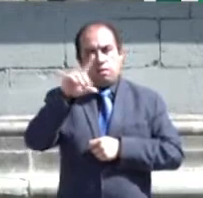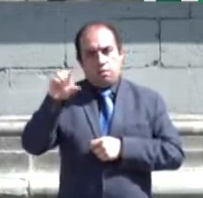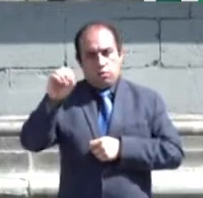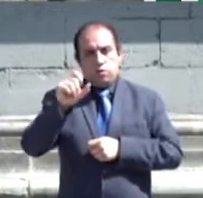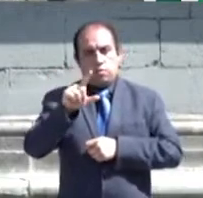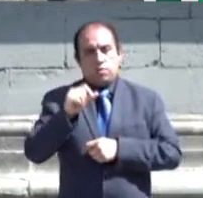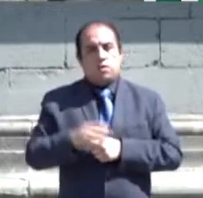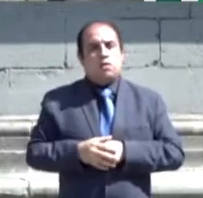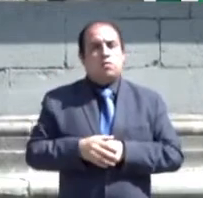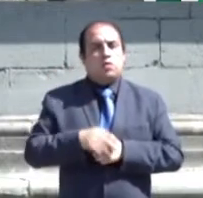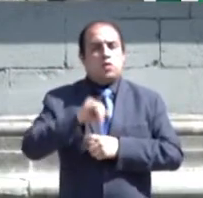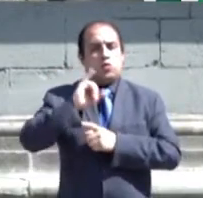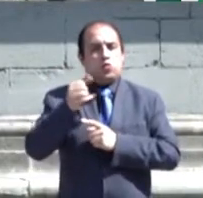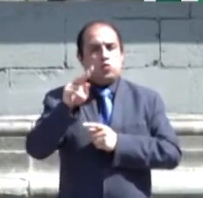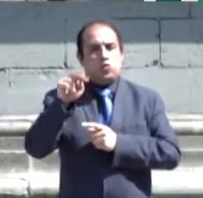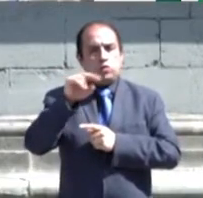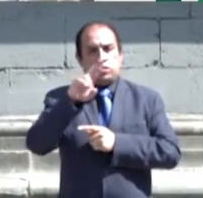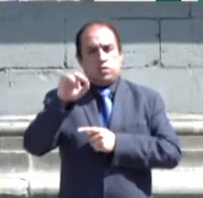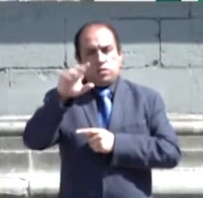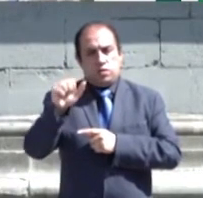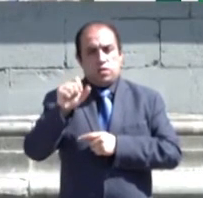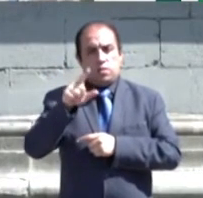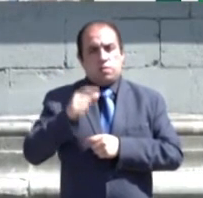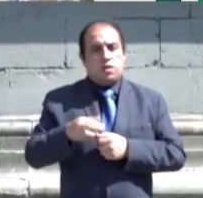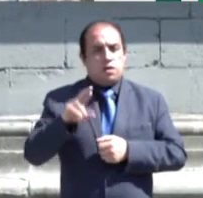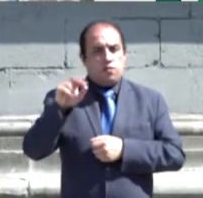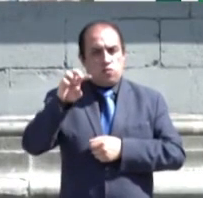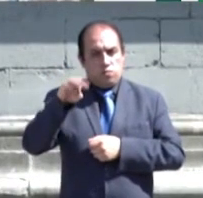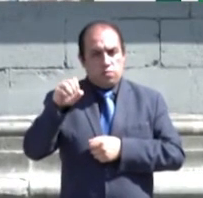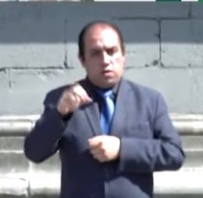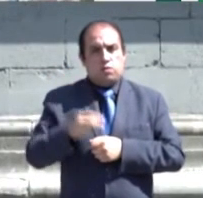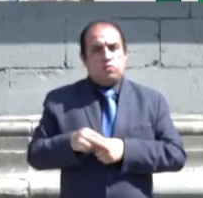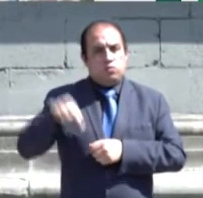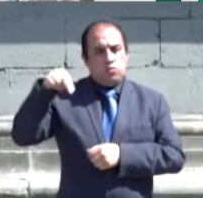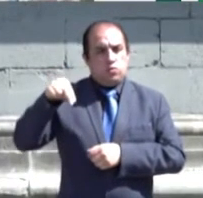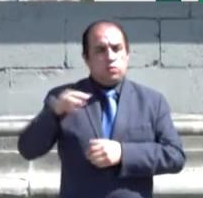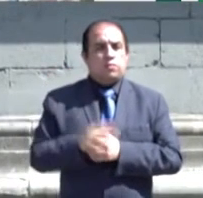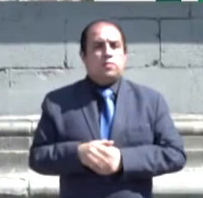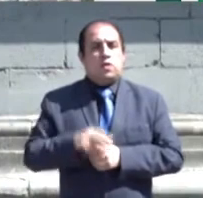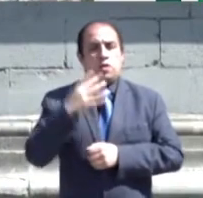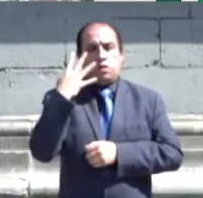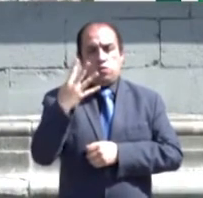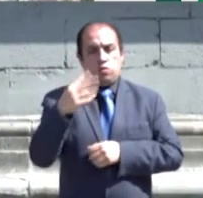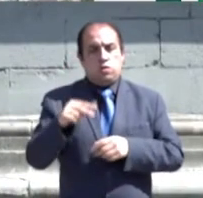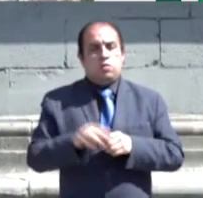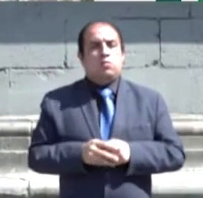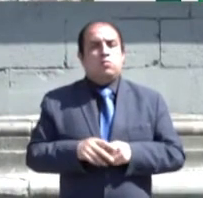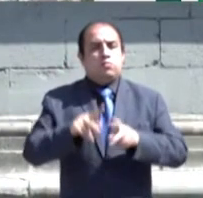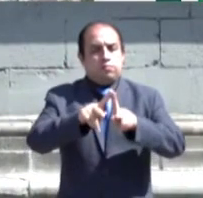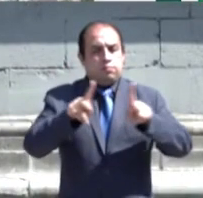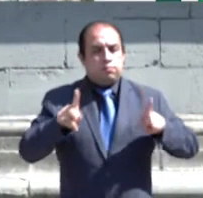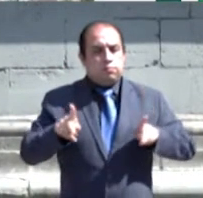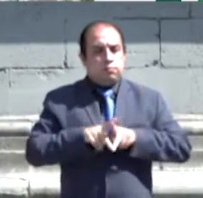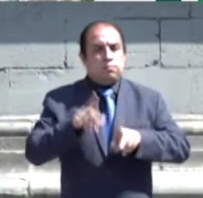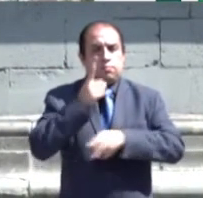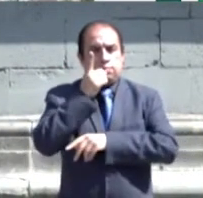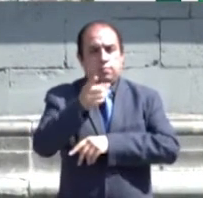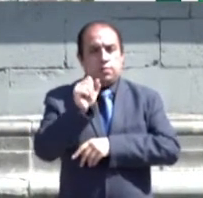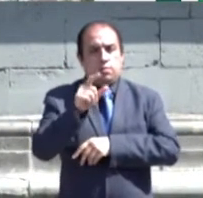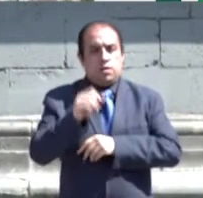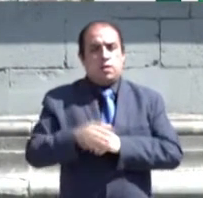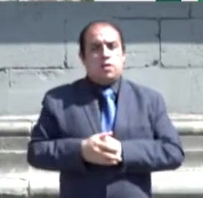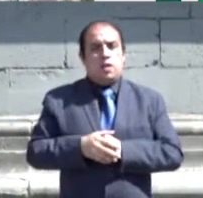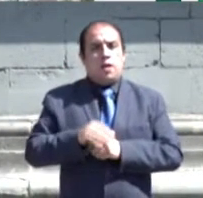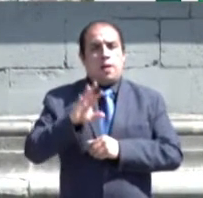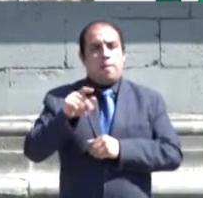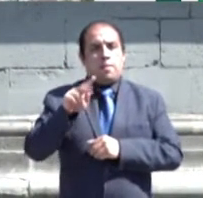de Justo Sierra y bueno, Reforma Norte que mencionaba previamente. Las cuatro plazas que mencioné, el empedradillo que